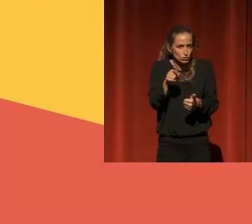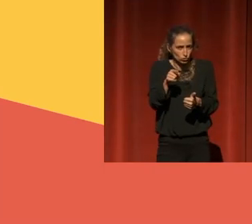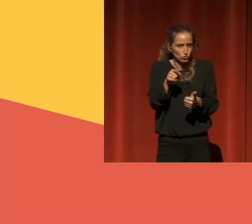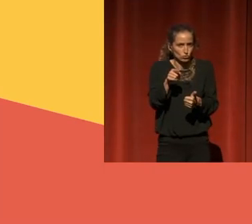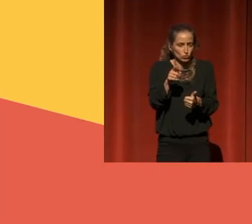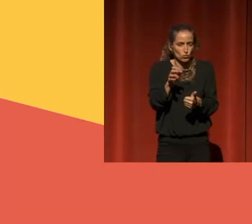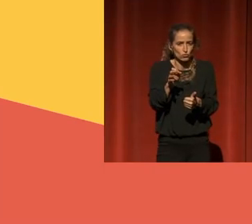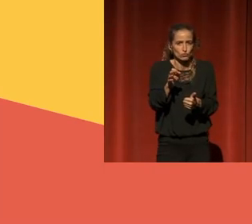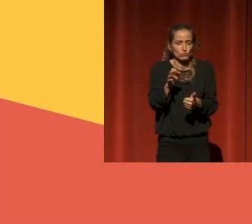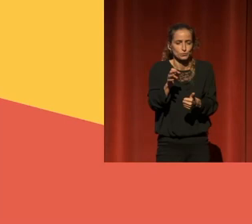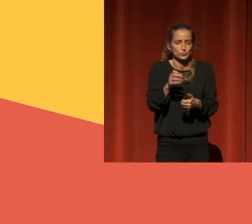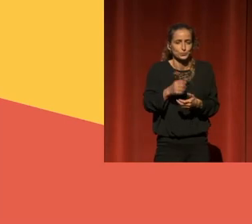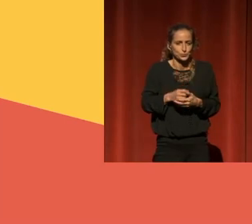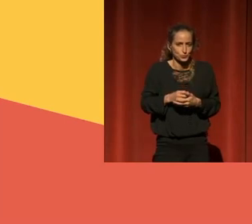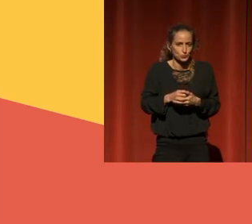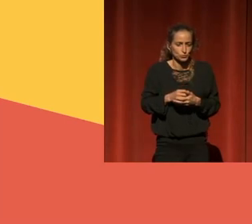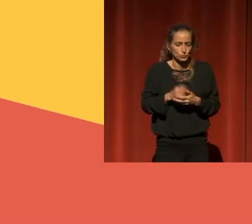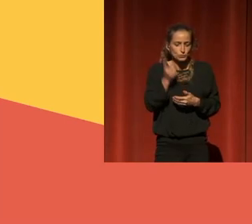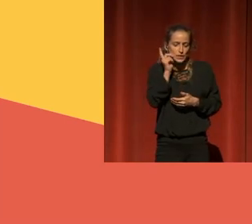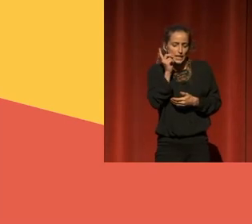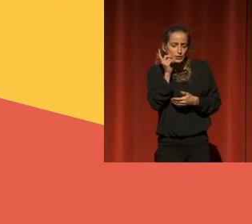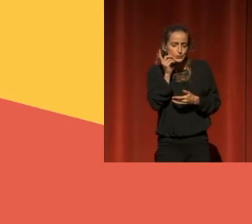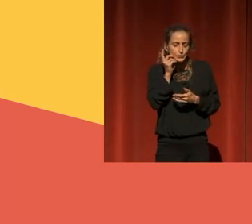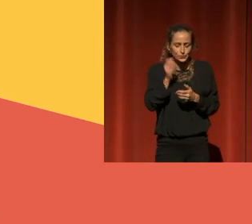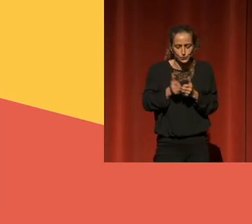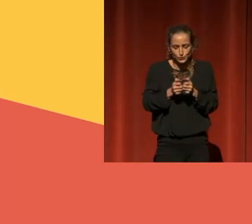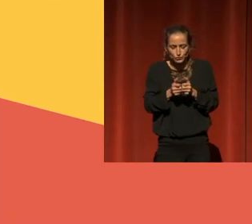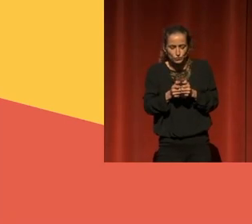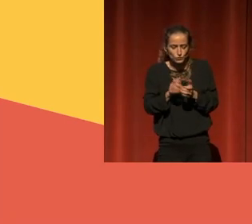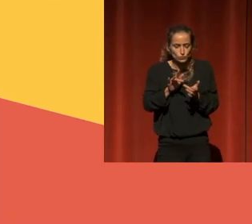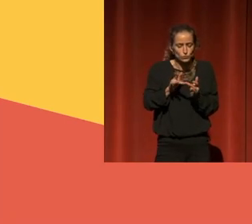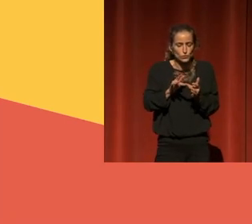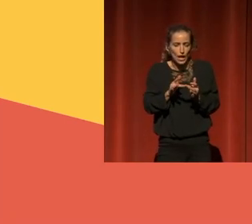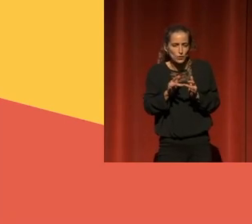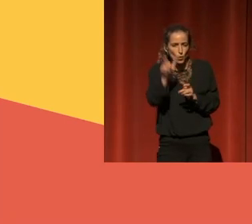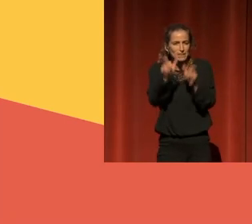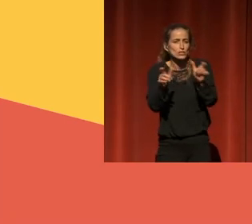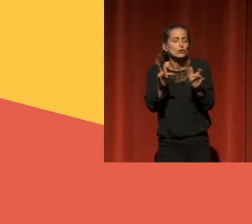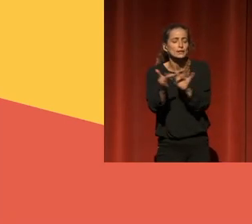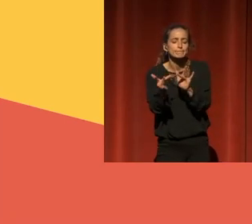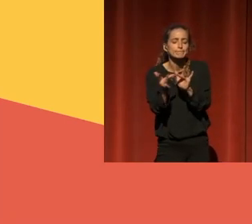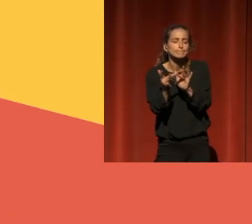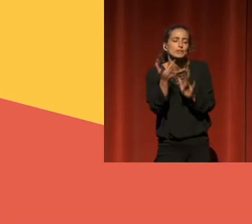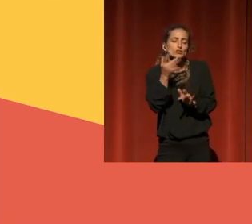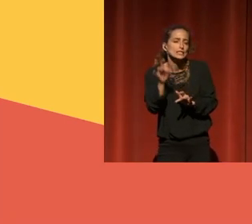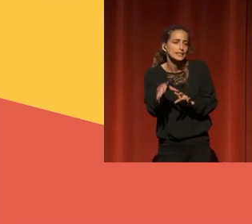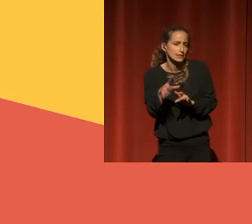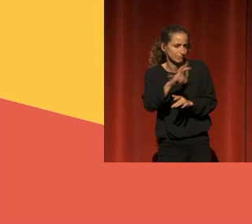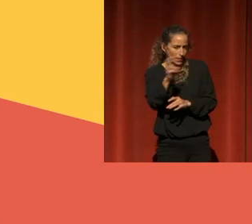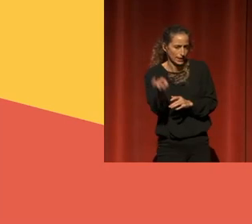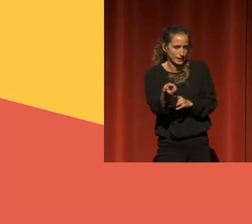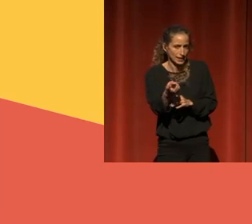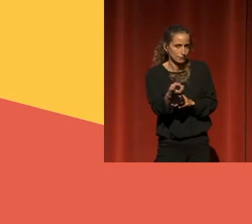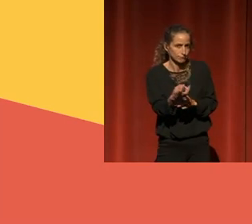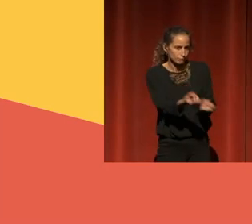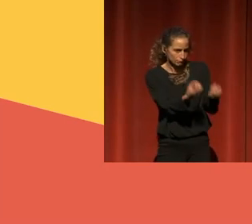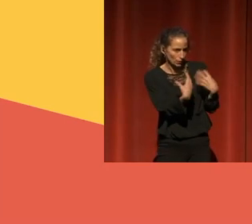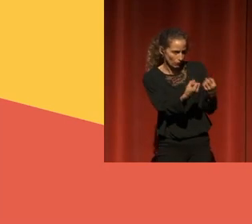interactúa con el con el teléfono móvil con quién interactúa etcétera e